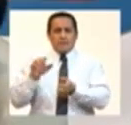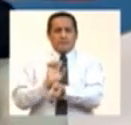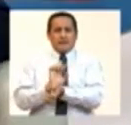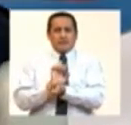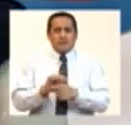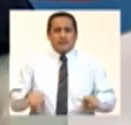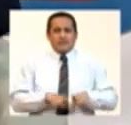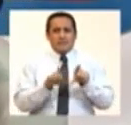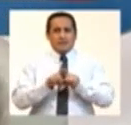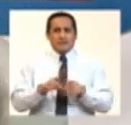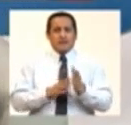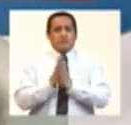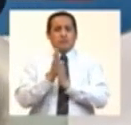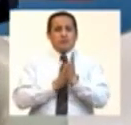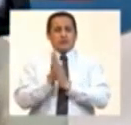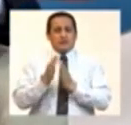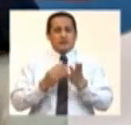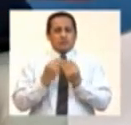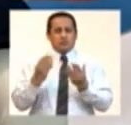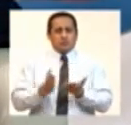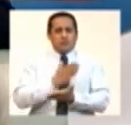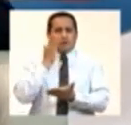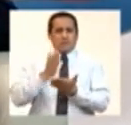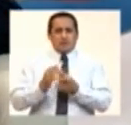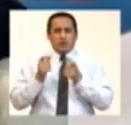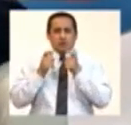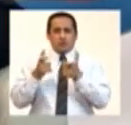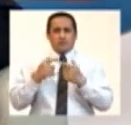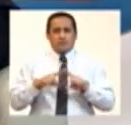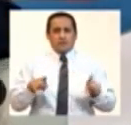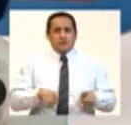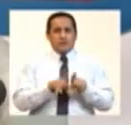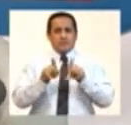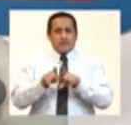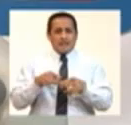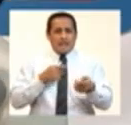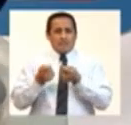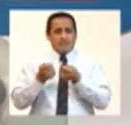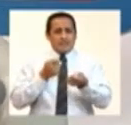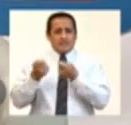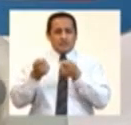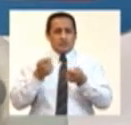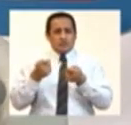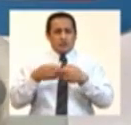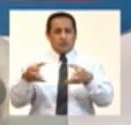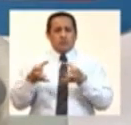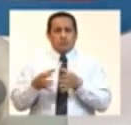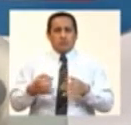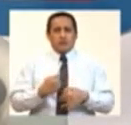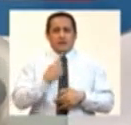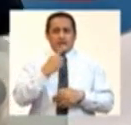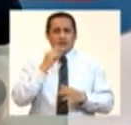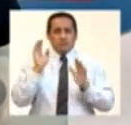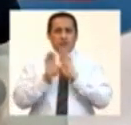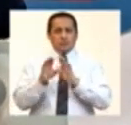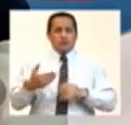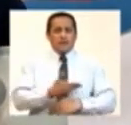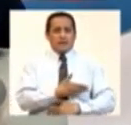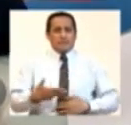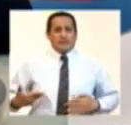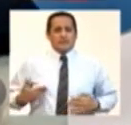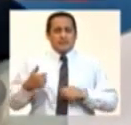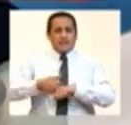penal, pero solamente se aprovecha la contención de seguridad. Pero la administración y la dirección es bajo